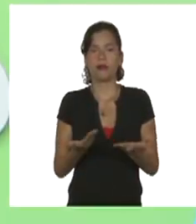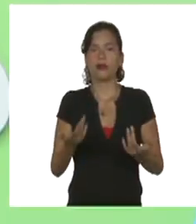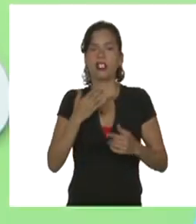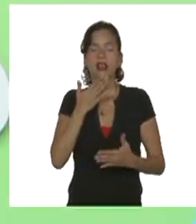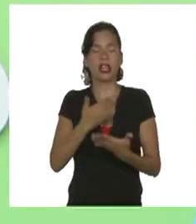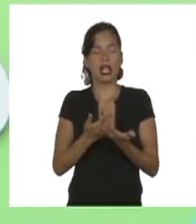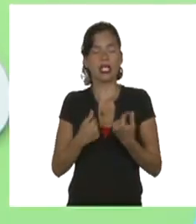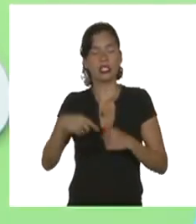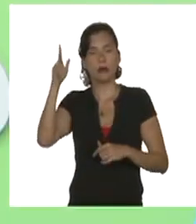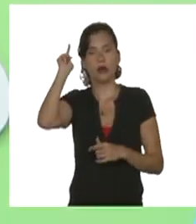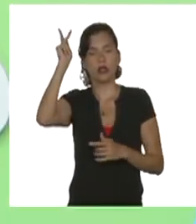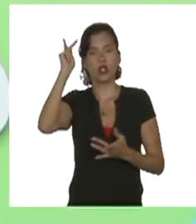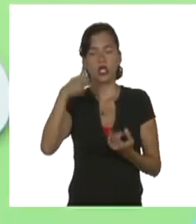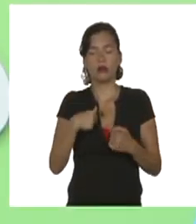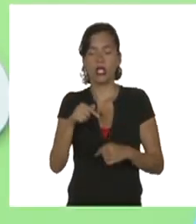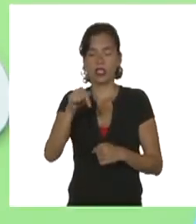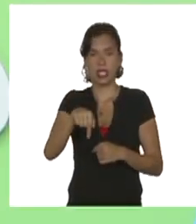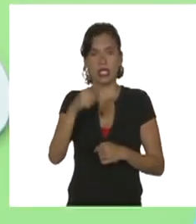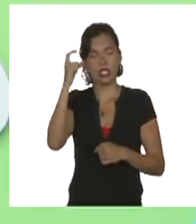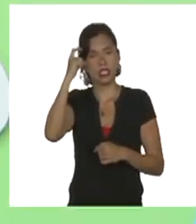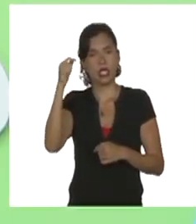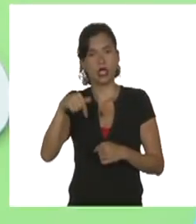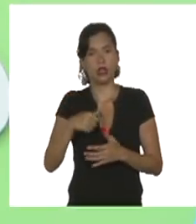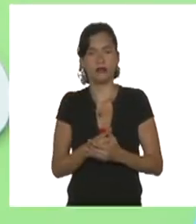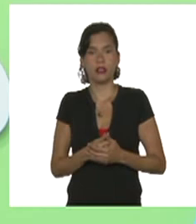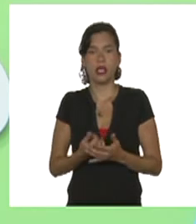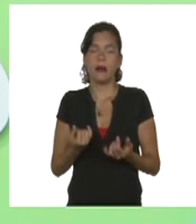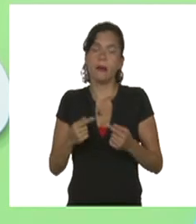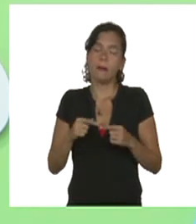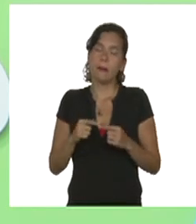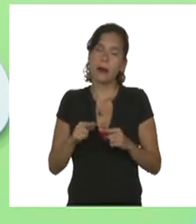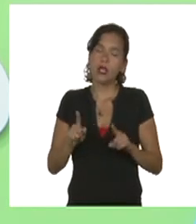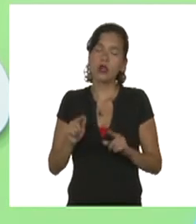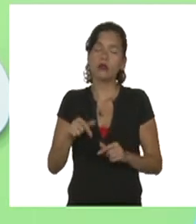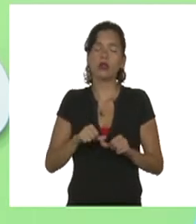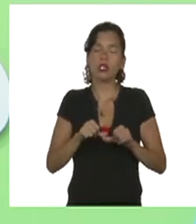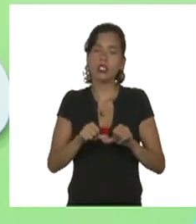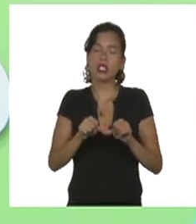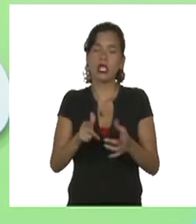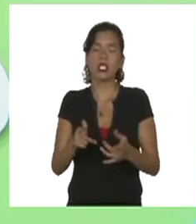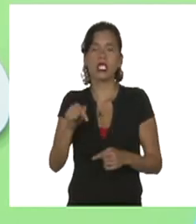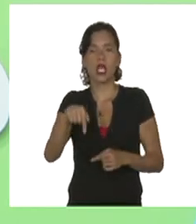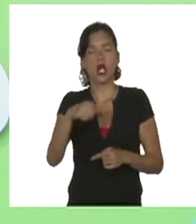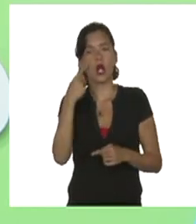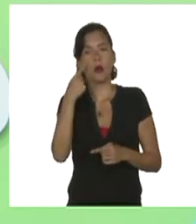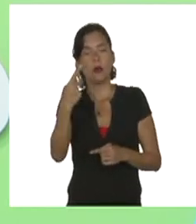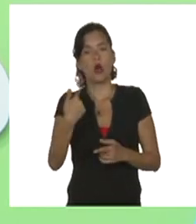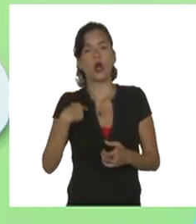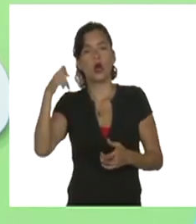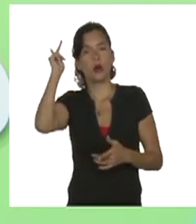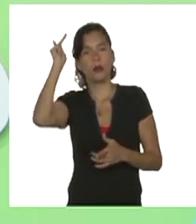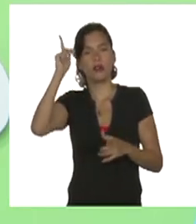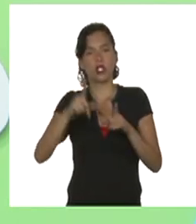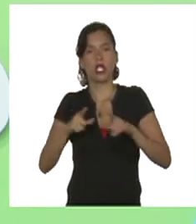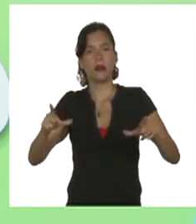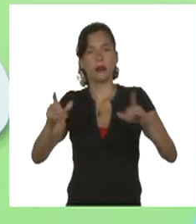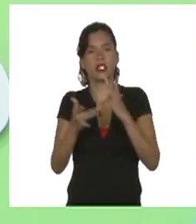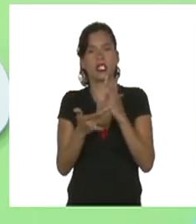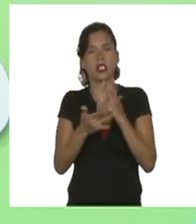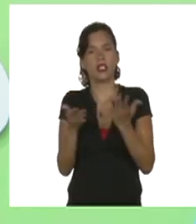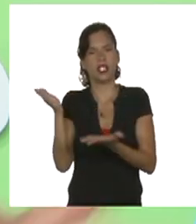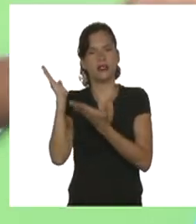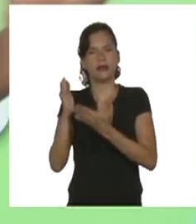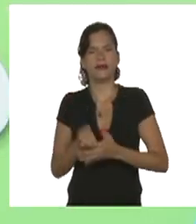Muchas gracias, docentes, por estar presentes el día de hoy. Pero llegó el momento de continuar y esta vez con los docentes de nuestro segmento